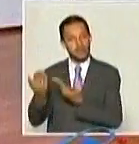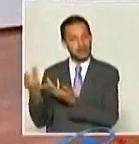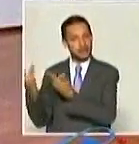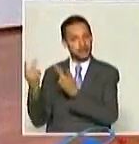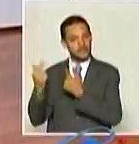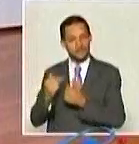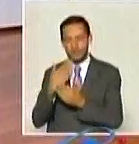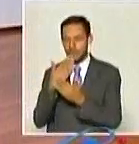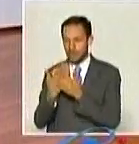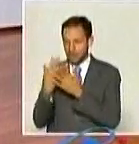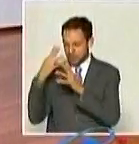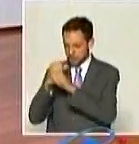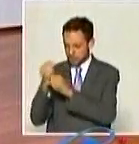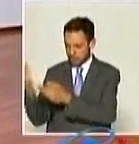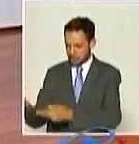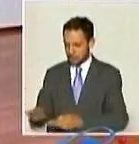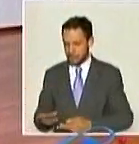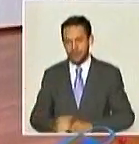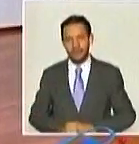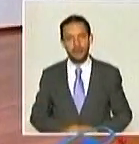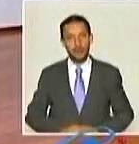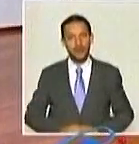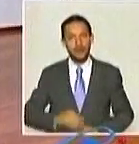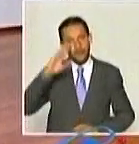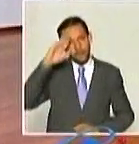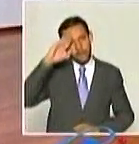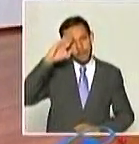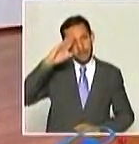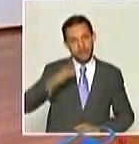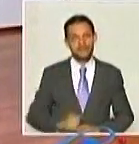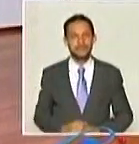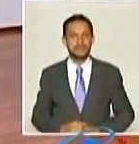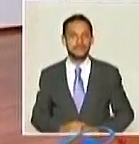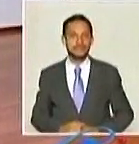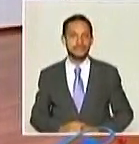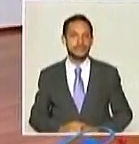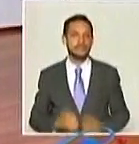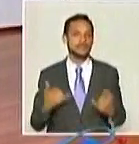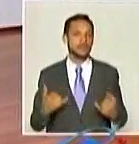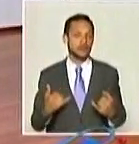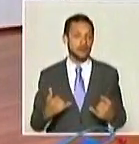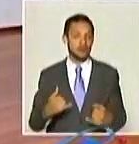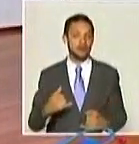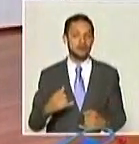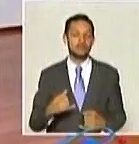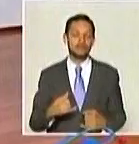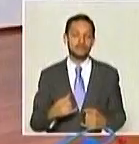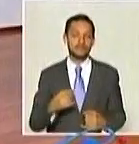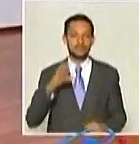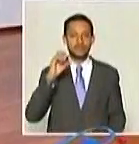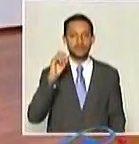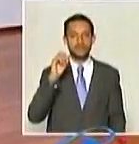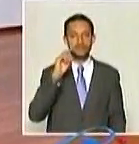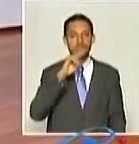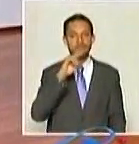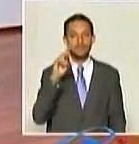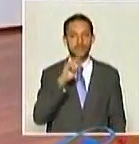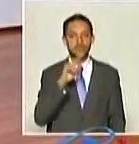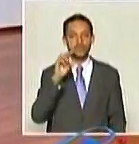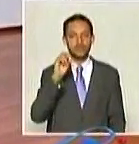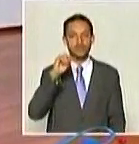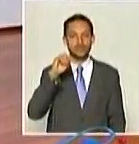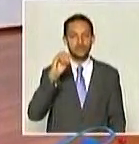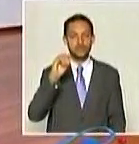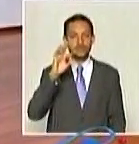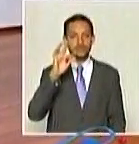Bienvenidos. Gracias, doctor Jorge Enrique. Sí, realmente la ozonoterapia es una de las